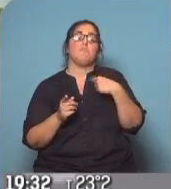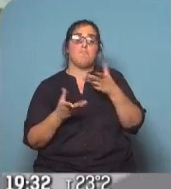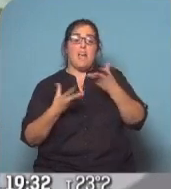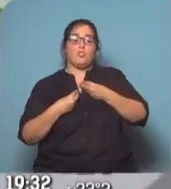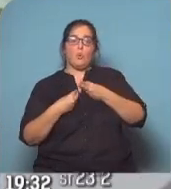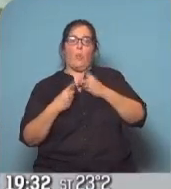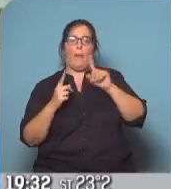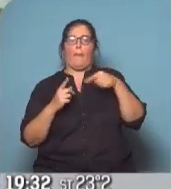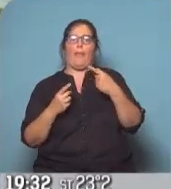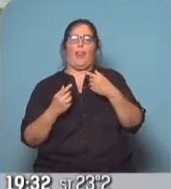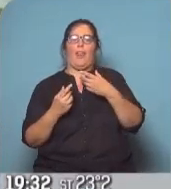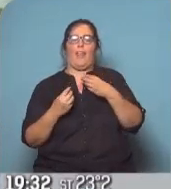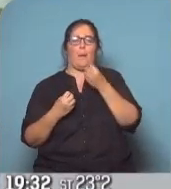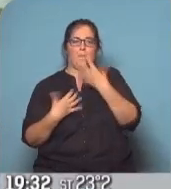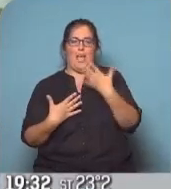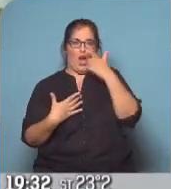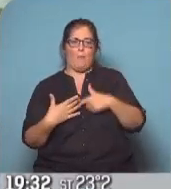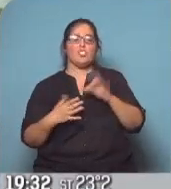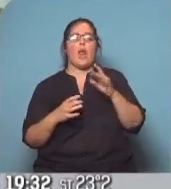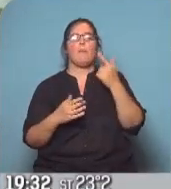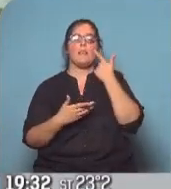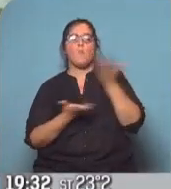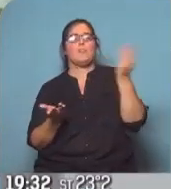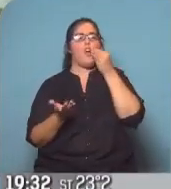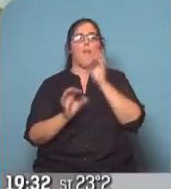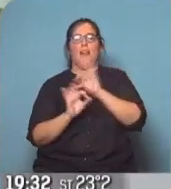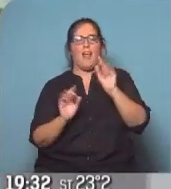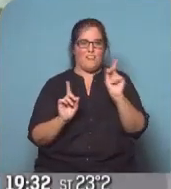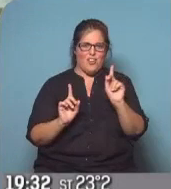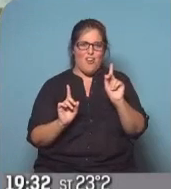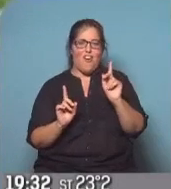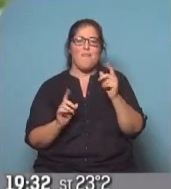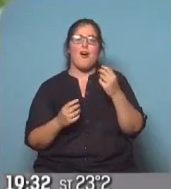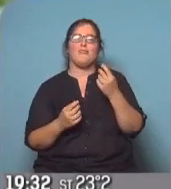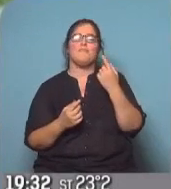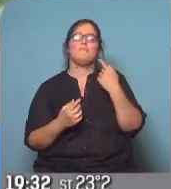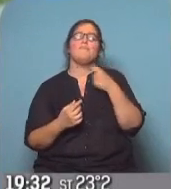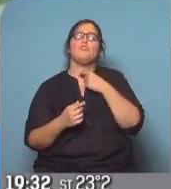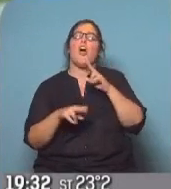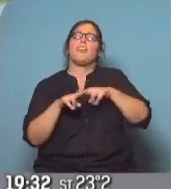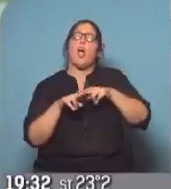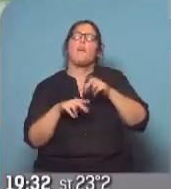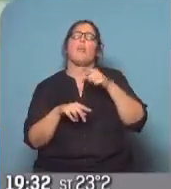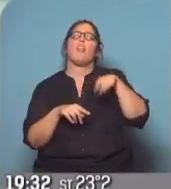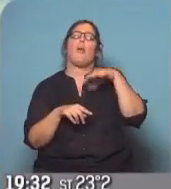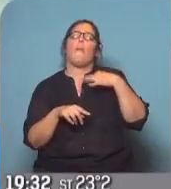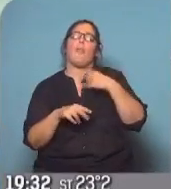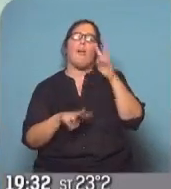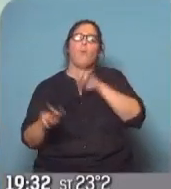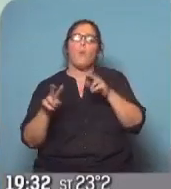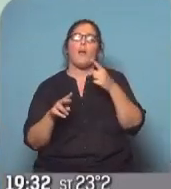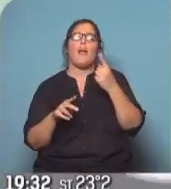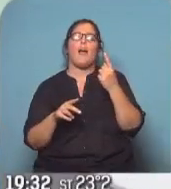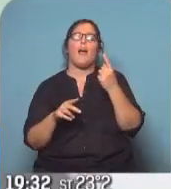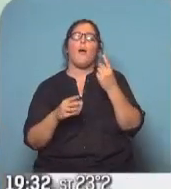y me acerque más a dios no mero rito externo yo aconsejaría vivir la vida es la mejor manera posible con los valores